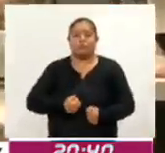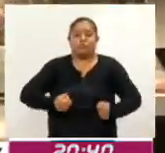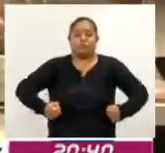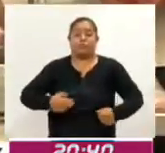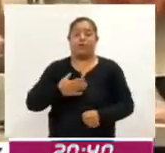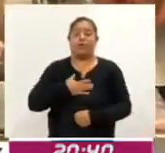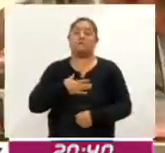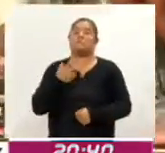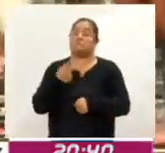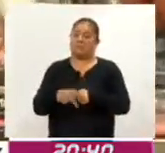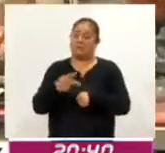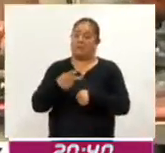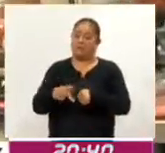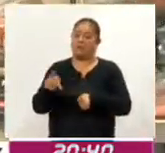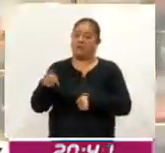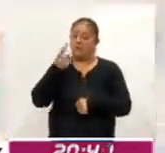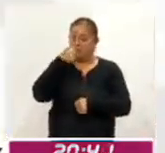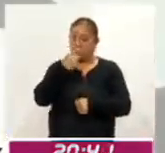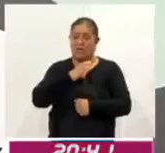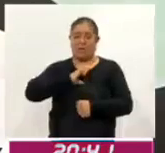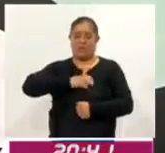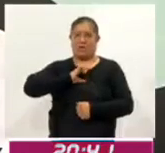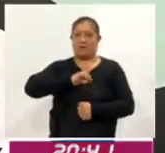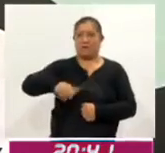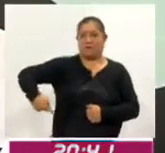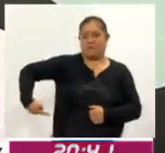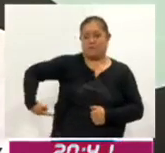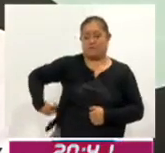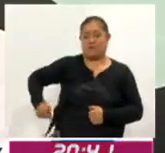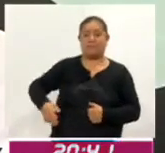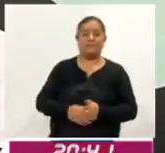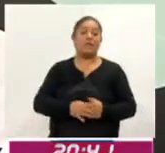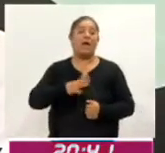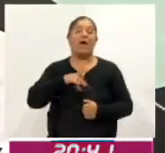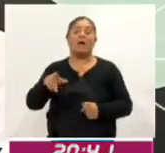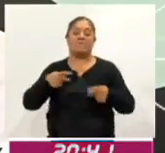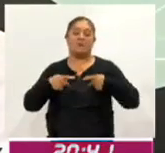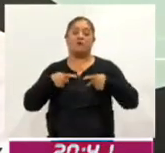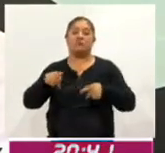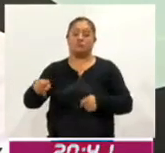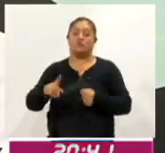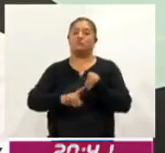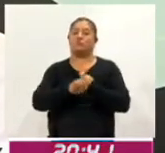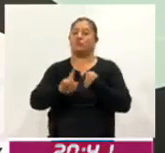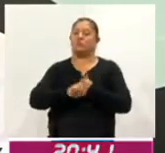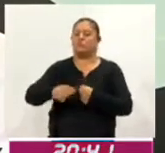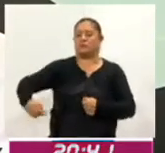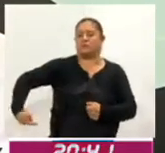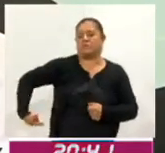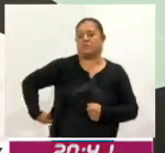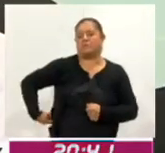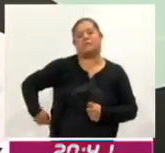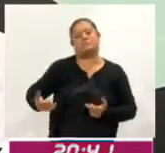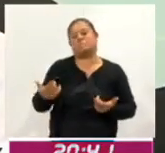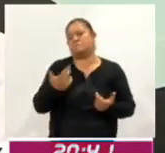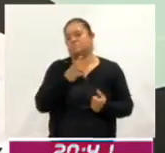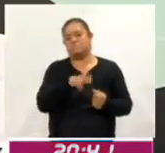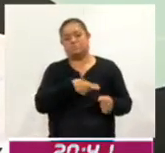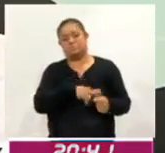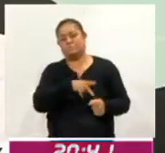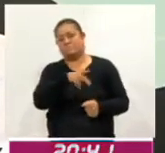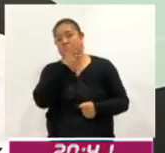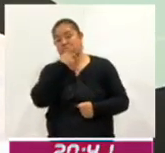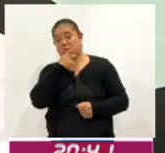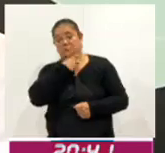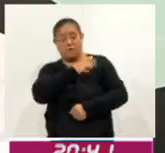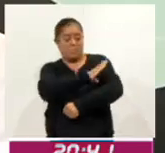de riesgo para padecer cáncer de riñón. Tenemos a los pacientes con factores de riesgo convencionales, aquellos que tienen diabetes y